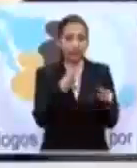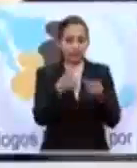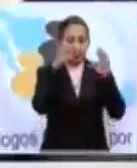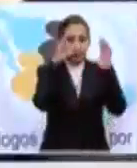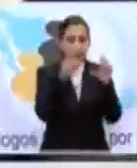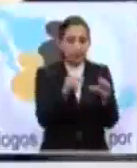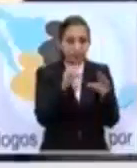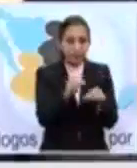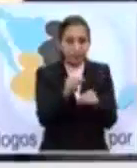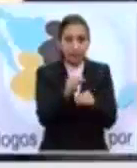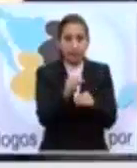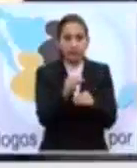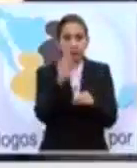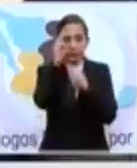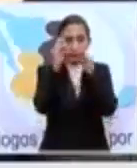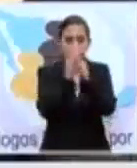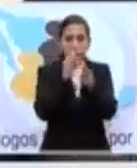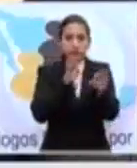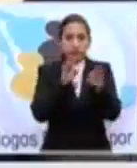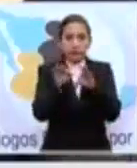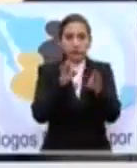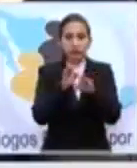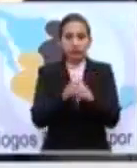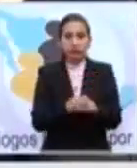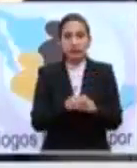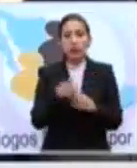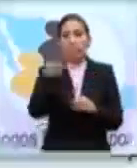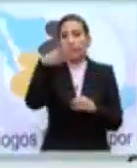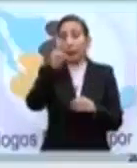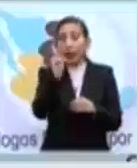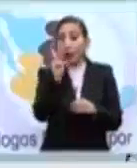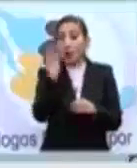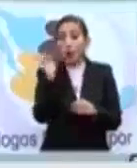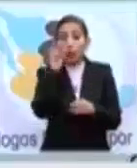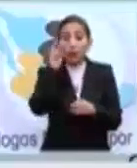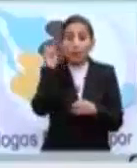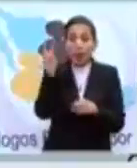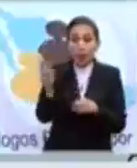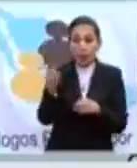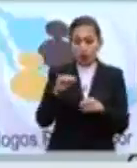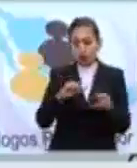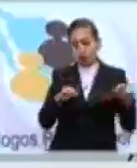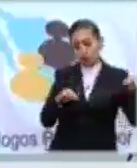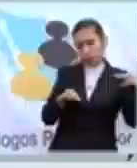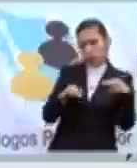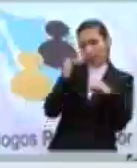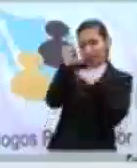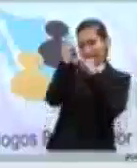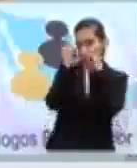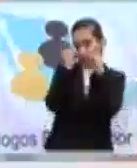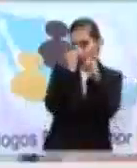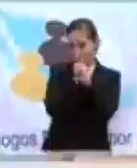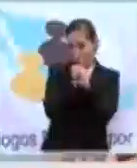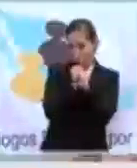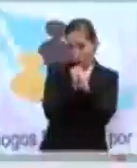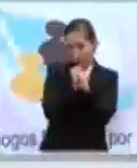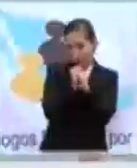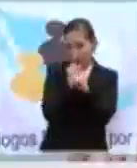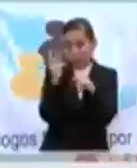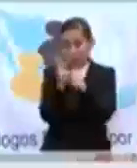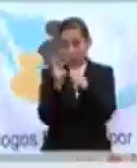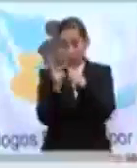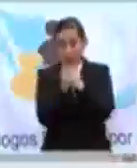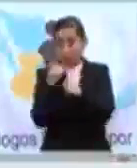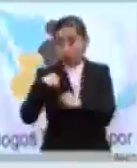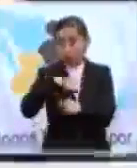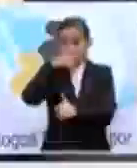prepara el mundo del trabajo. Sin embargo, cuando lo vemos en una perspectiva internacional contra países contra los